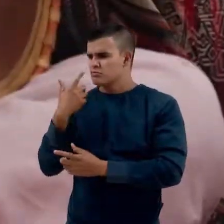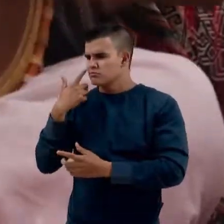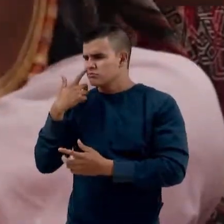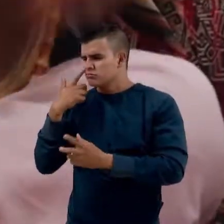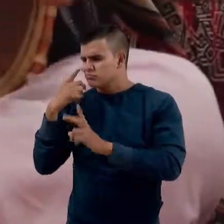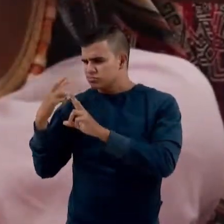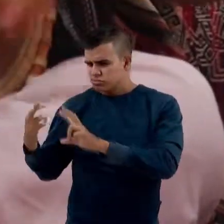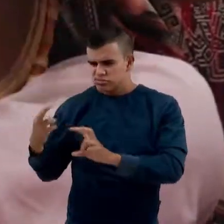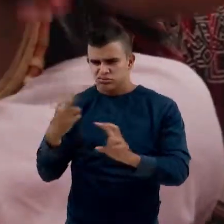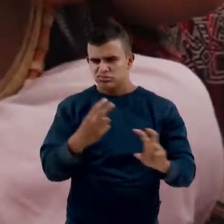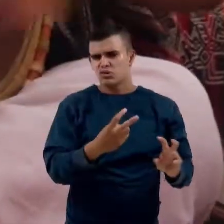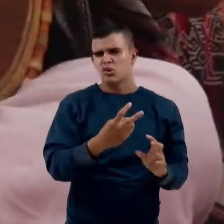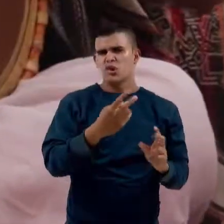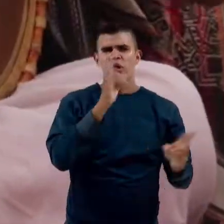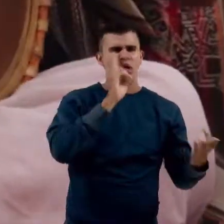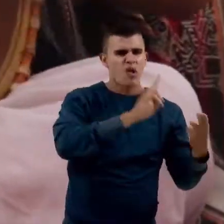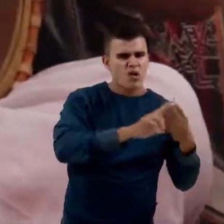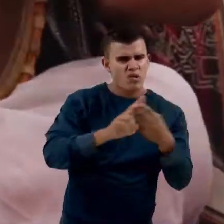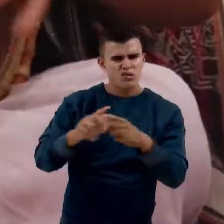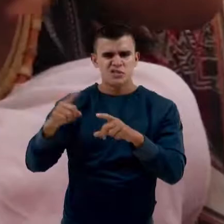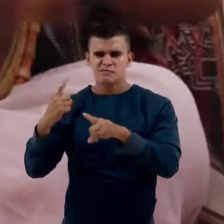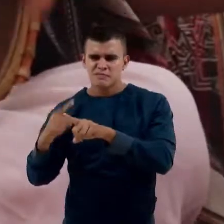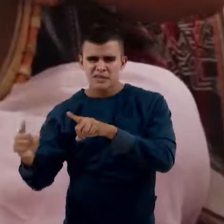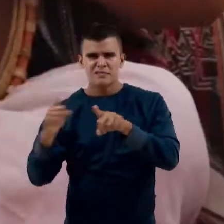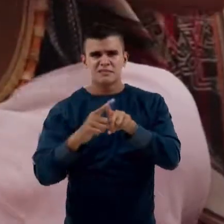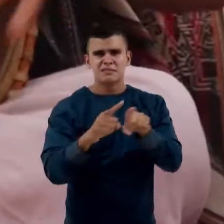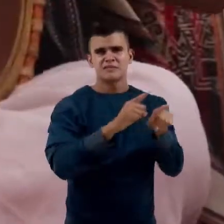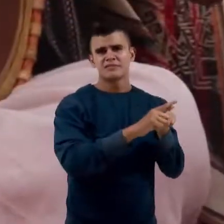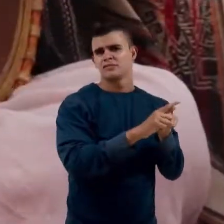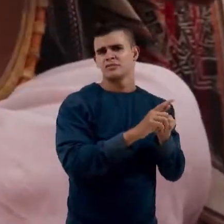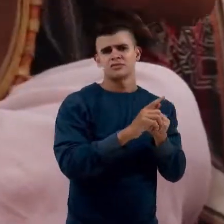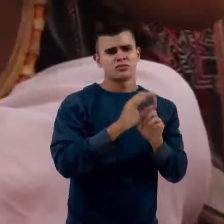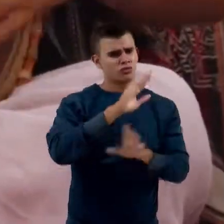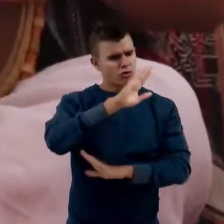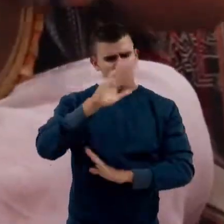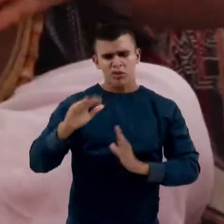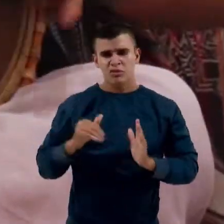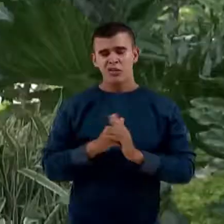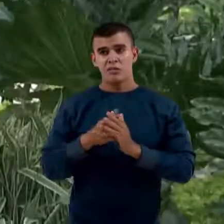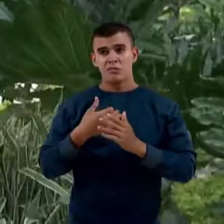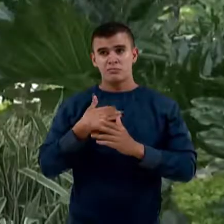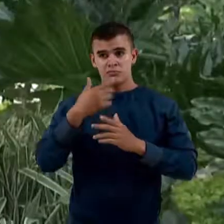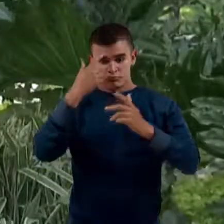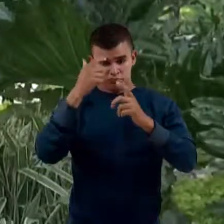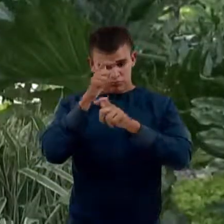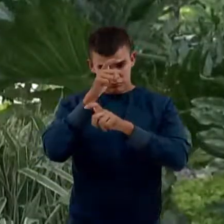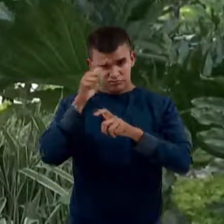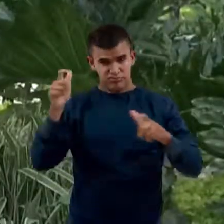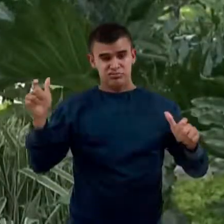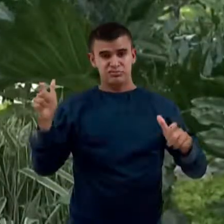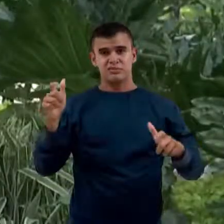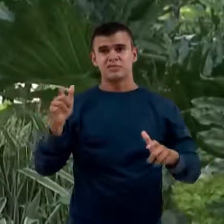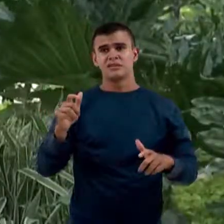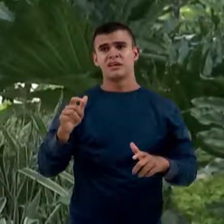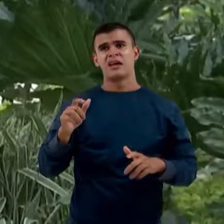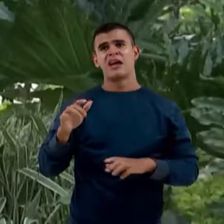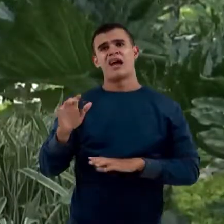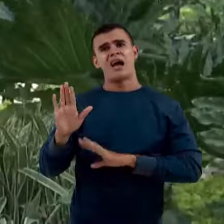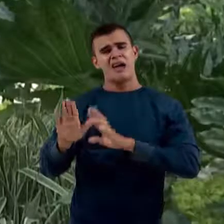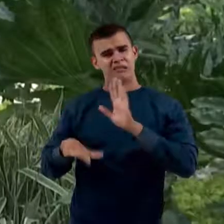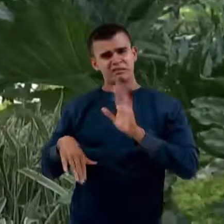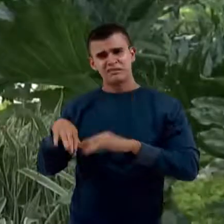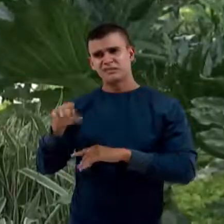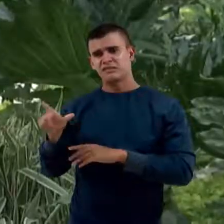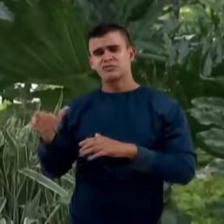de búsqueda, de redefiniciones en todos los sentidos, ¿sí? Entonces se vuelven grupos cerrados y